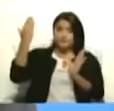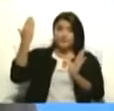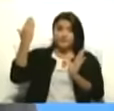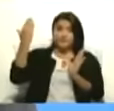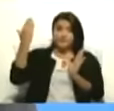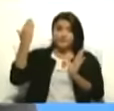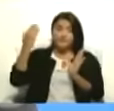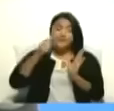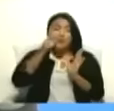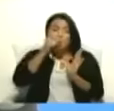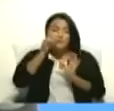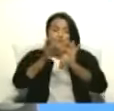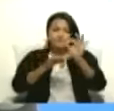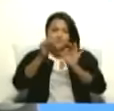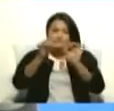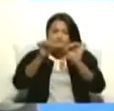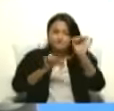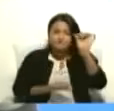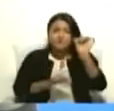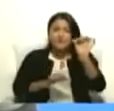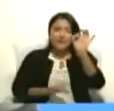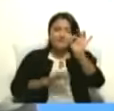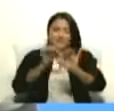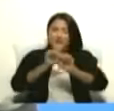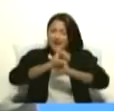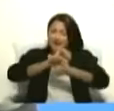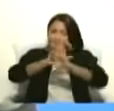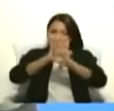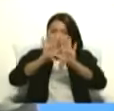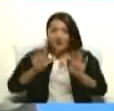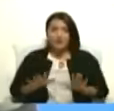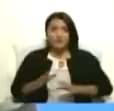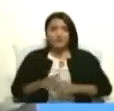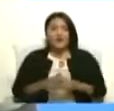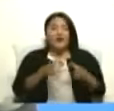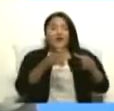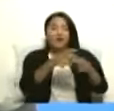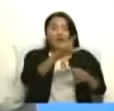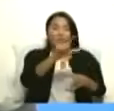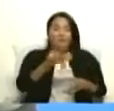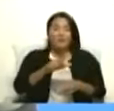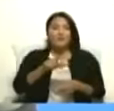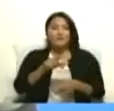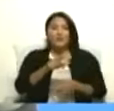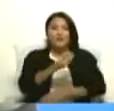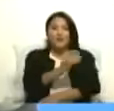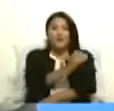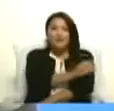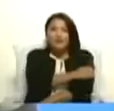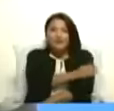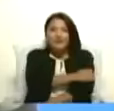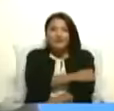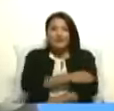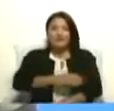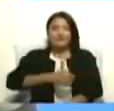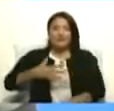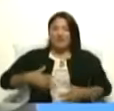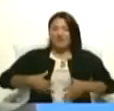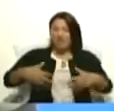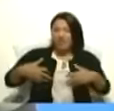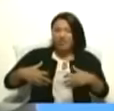Augusto mijar retrata exactamente a esas castas a esas castas de las oligarquías de la